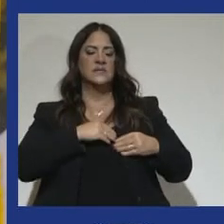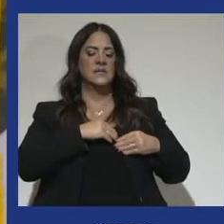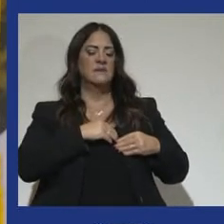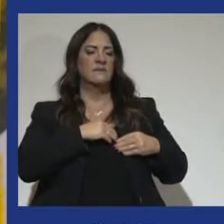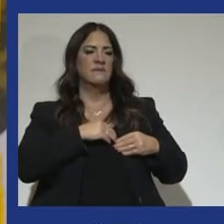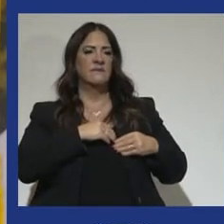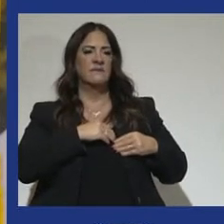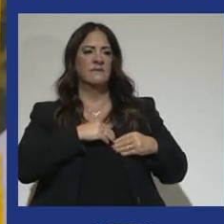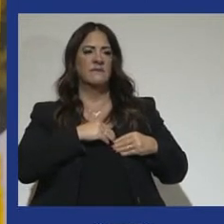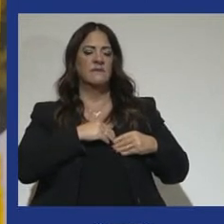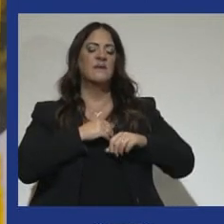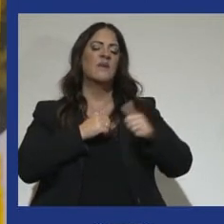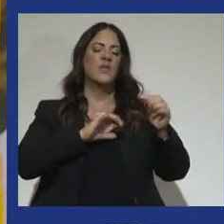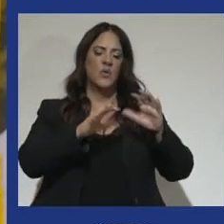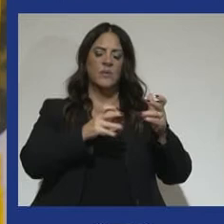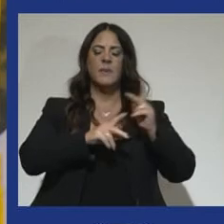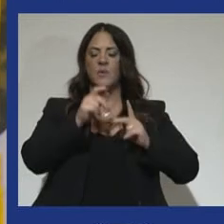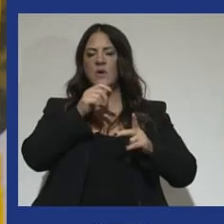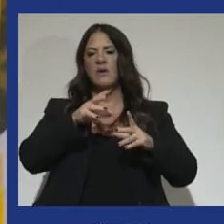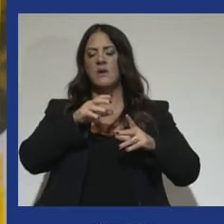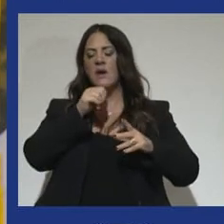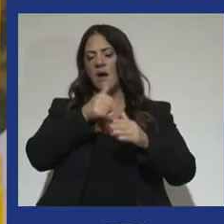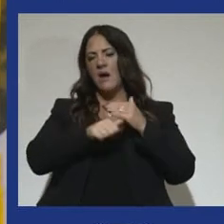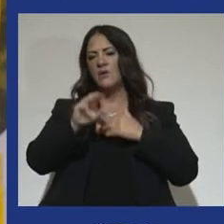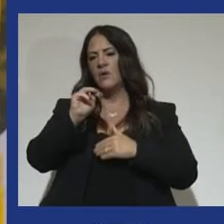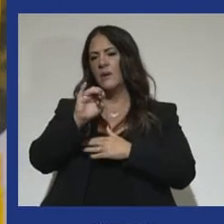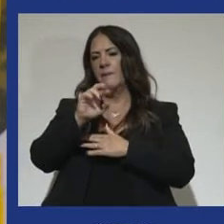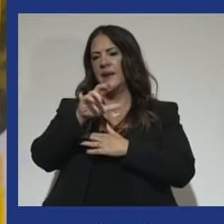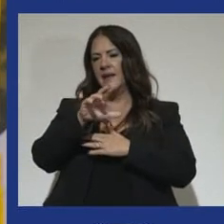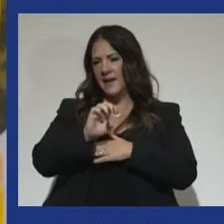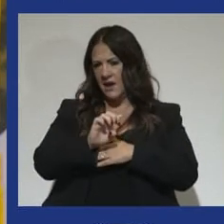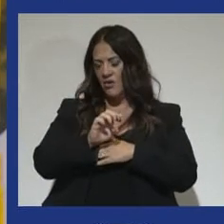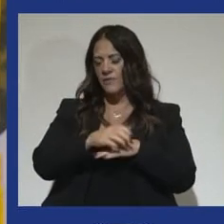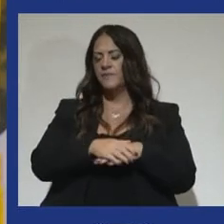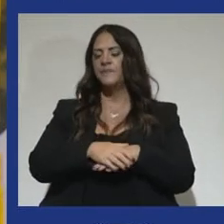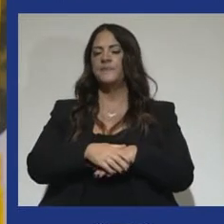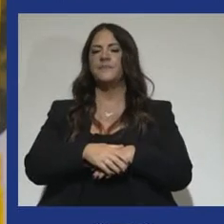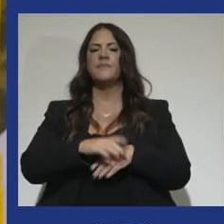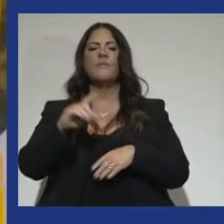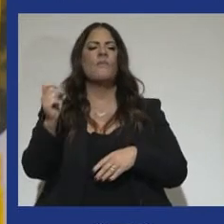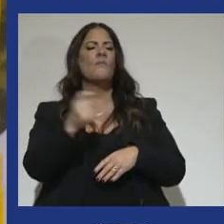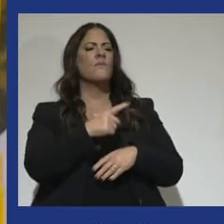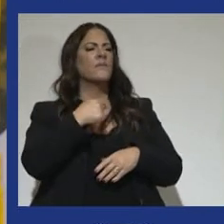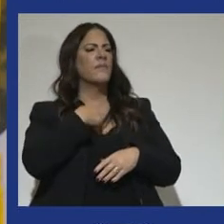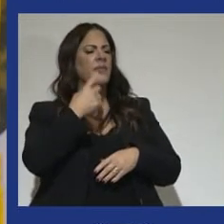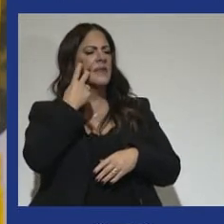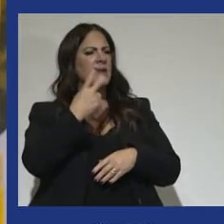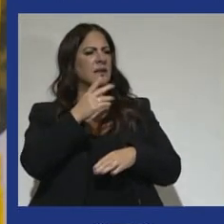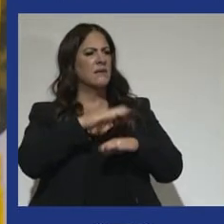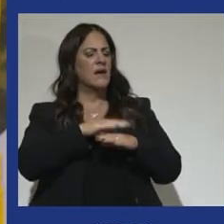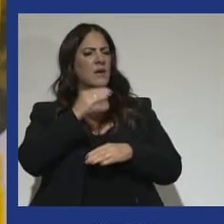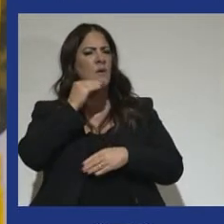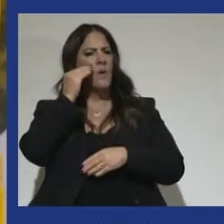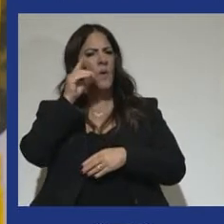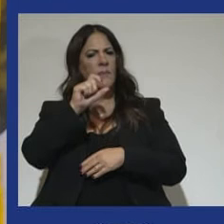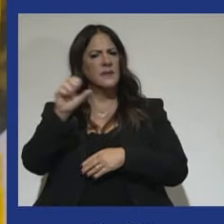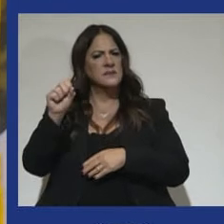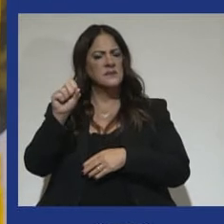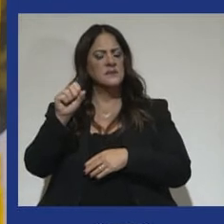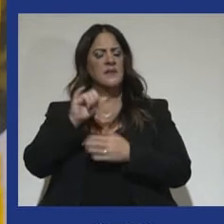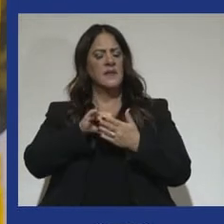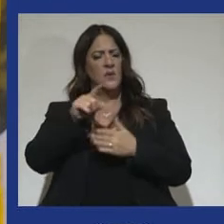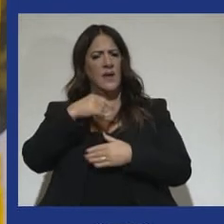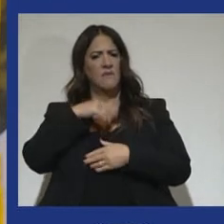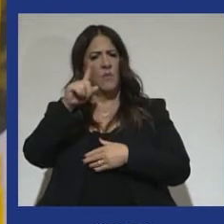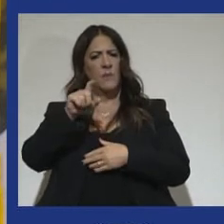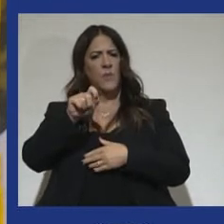tienen mercado que tienen medicare una pregunta más veo que en cuanto